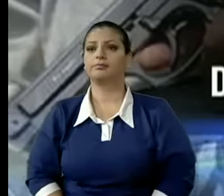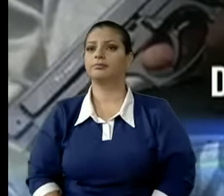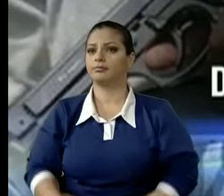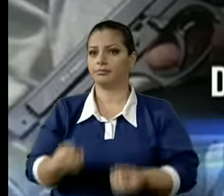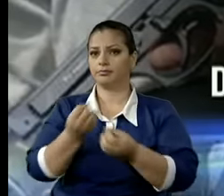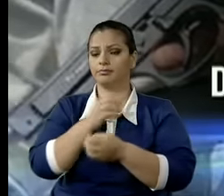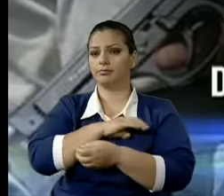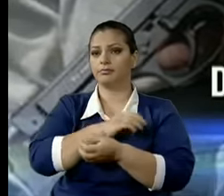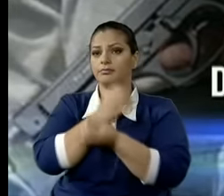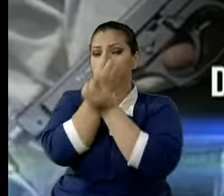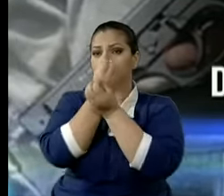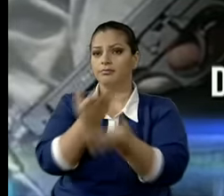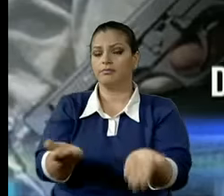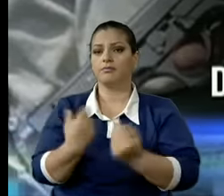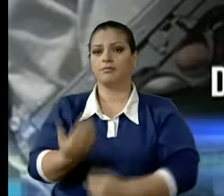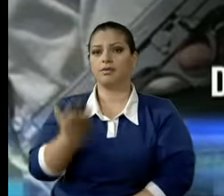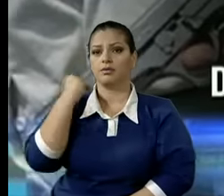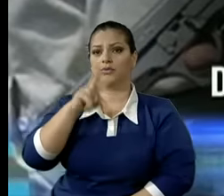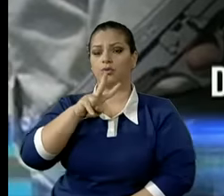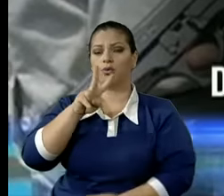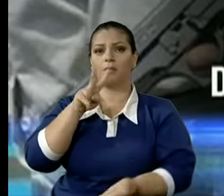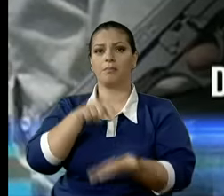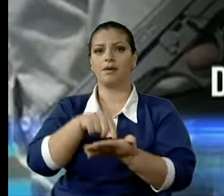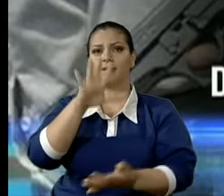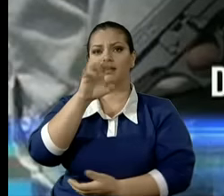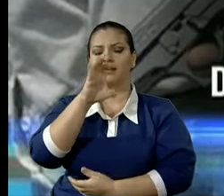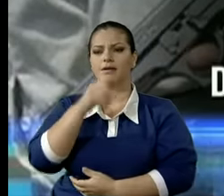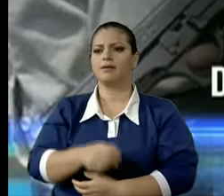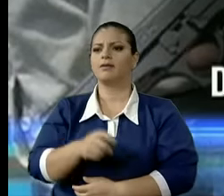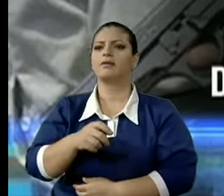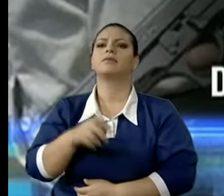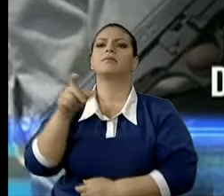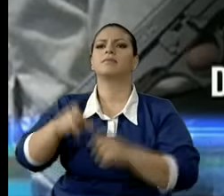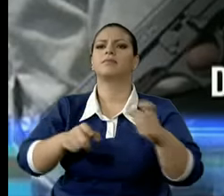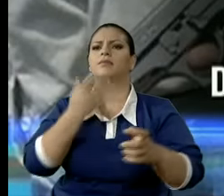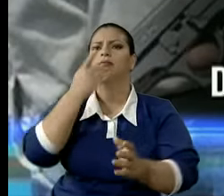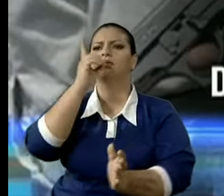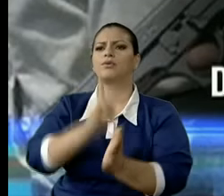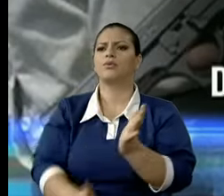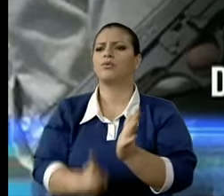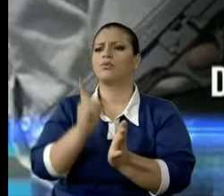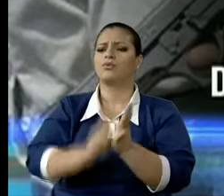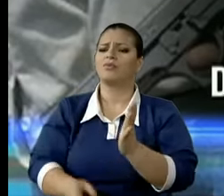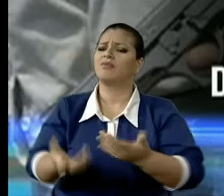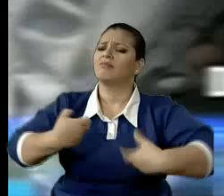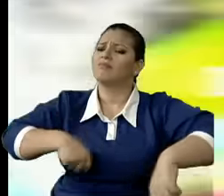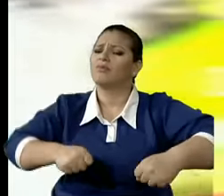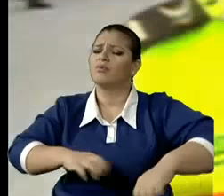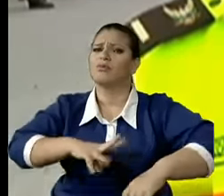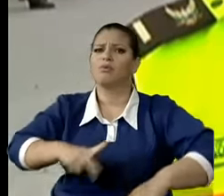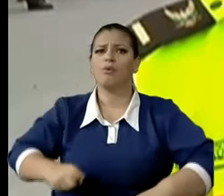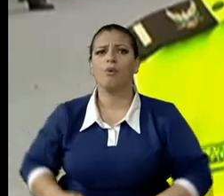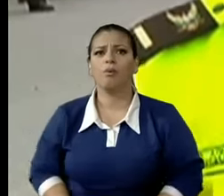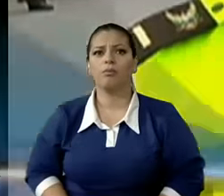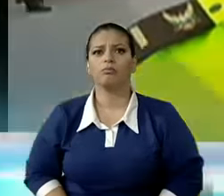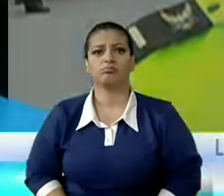proporcionalmente. En el 2015 se presentaron 14 denuncias y en lo que va del año, 27. Se ha